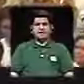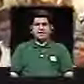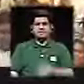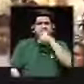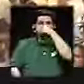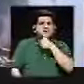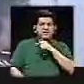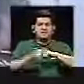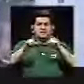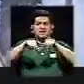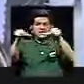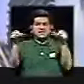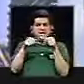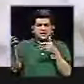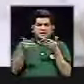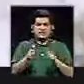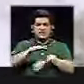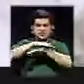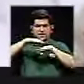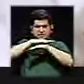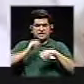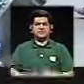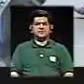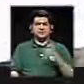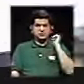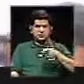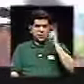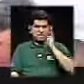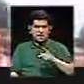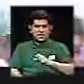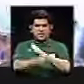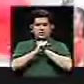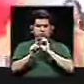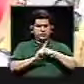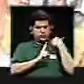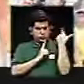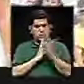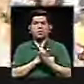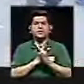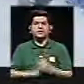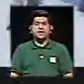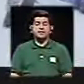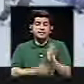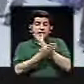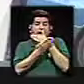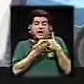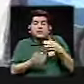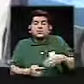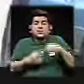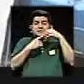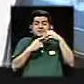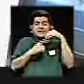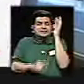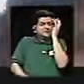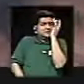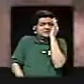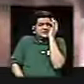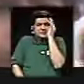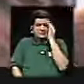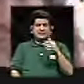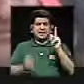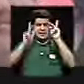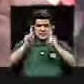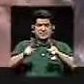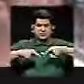privatización de diversos servicios básicos y la amenaza a la seguridad social fueron algunas de las principales preocupaciones de